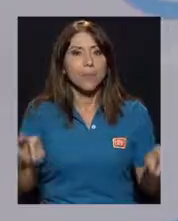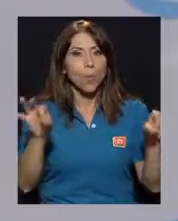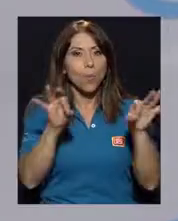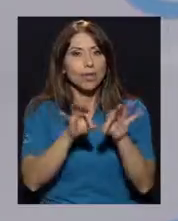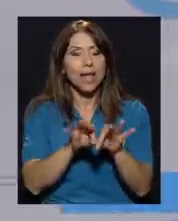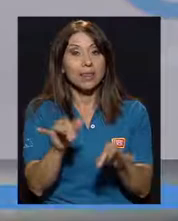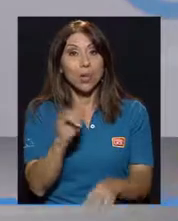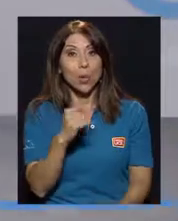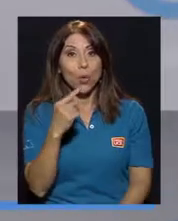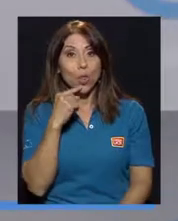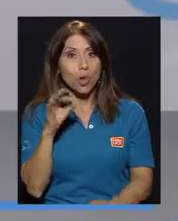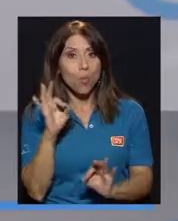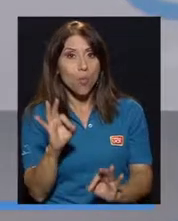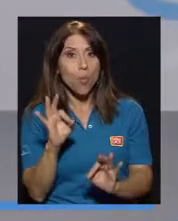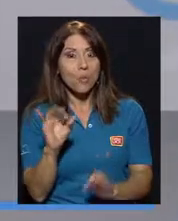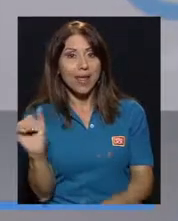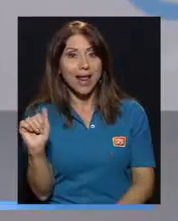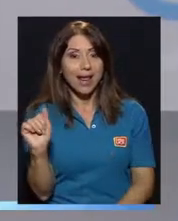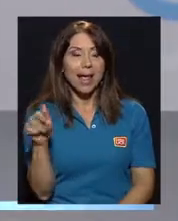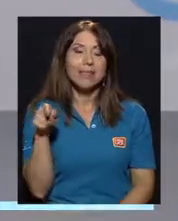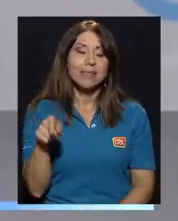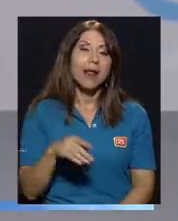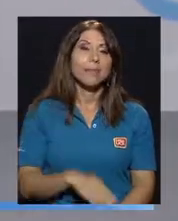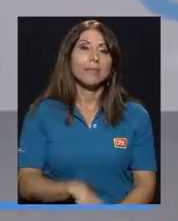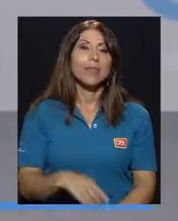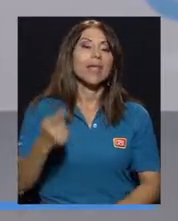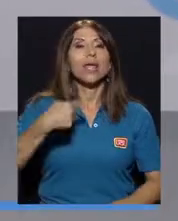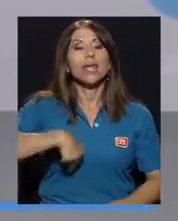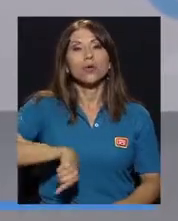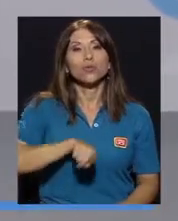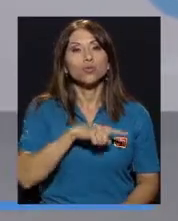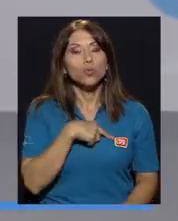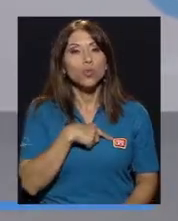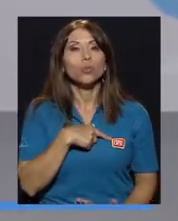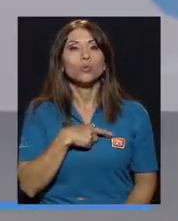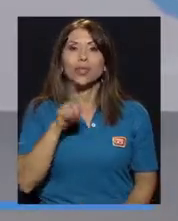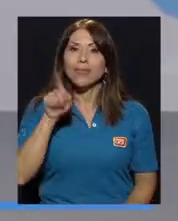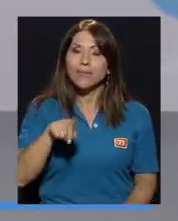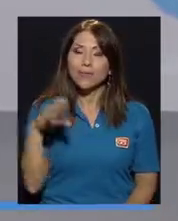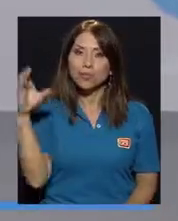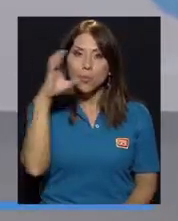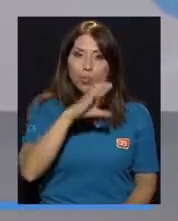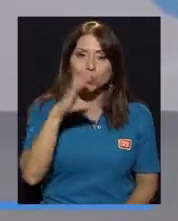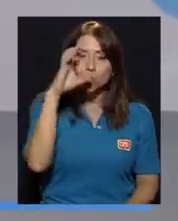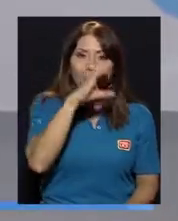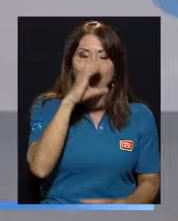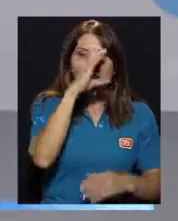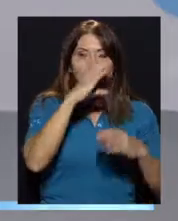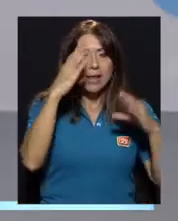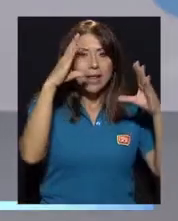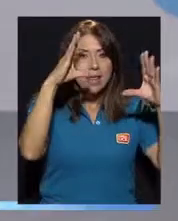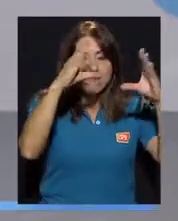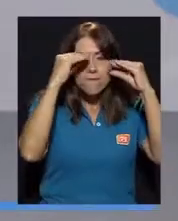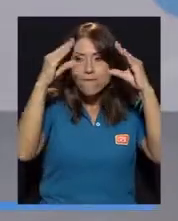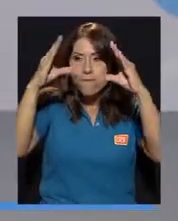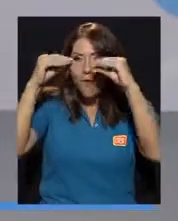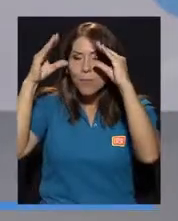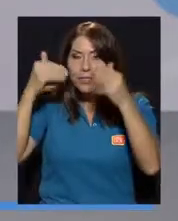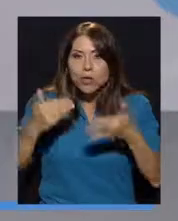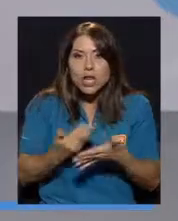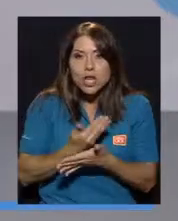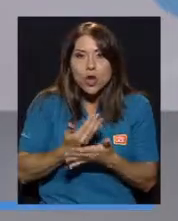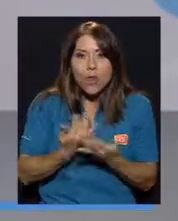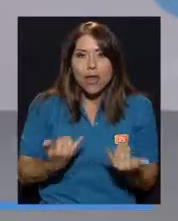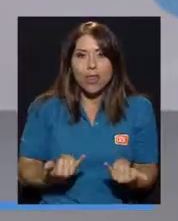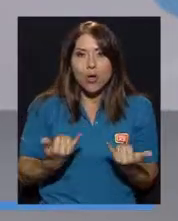alejandra muy atinadamente lo explica que tenemos que buscar información que sea innovadora que se